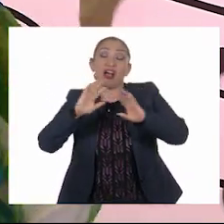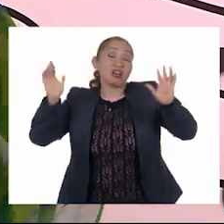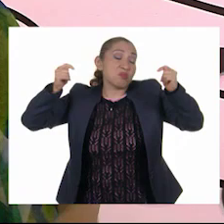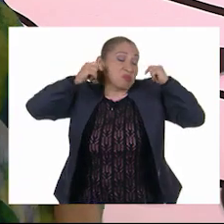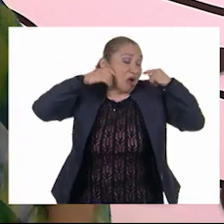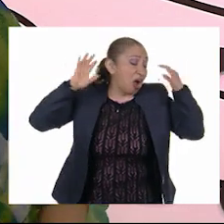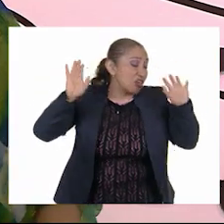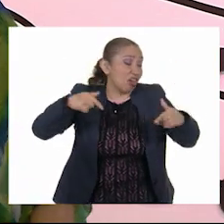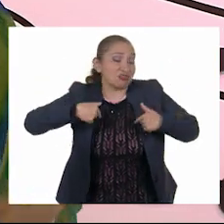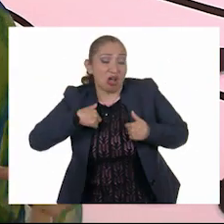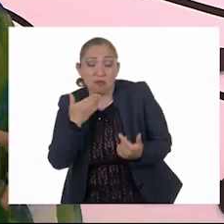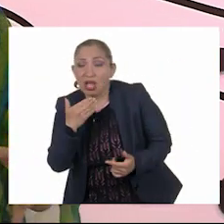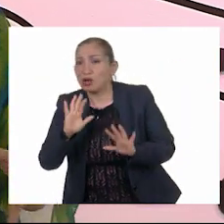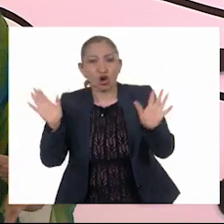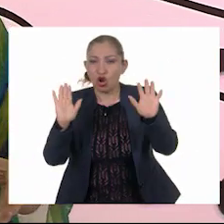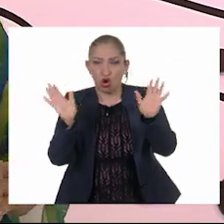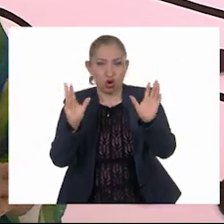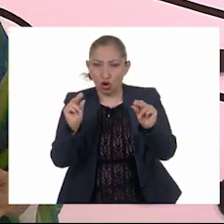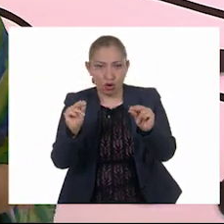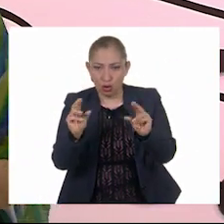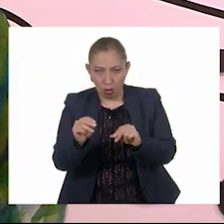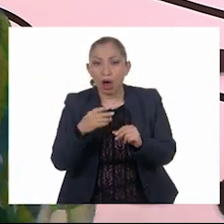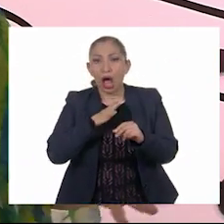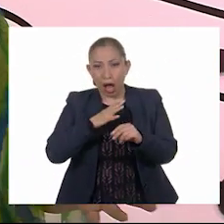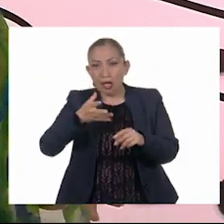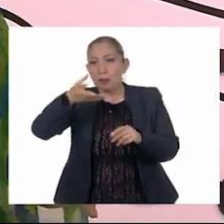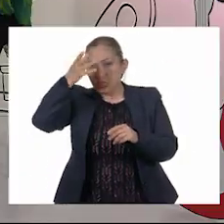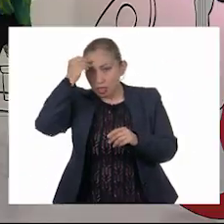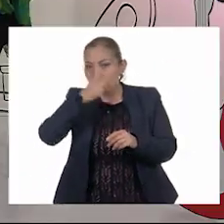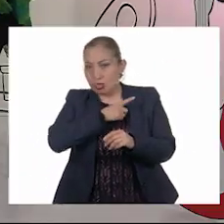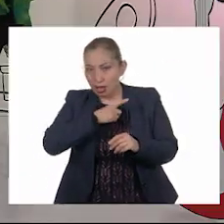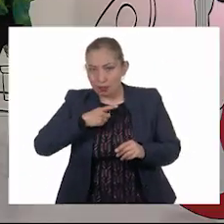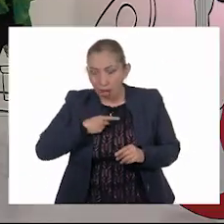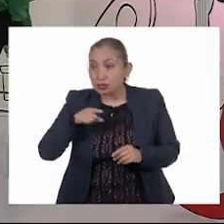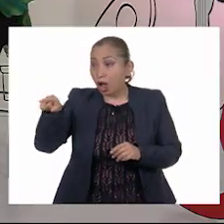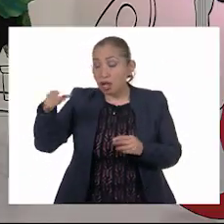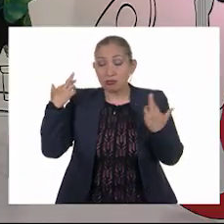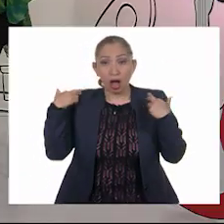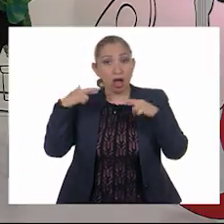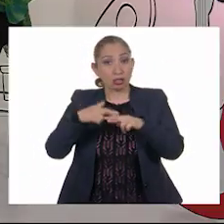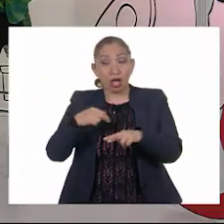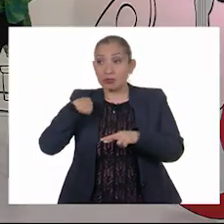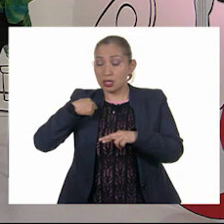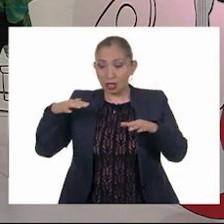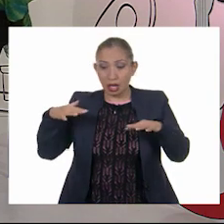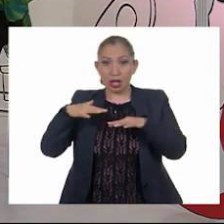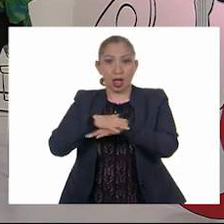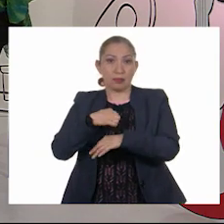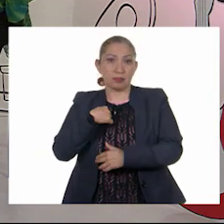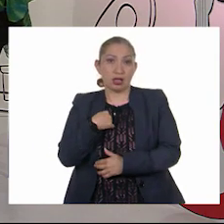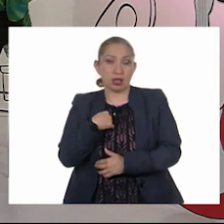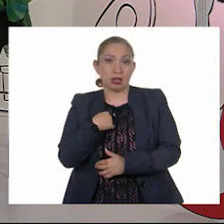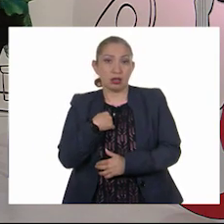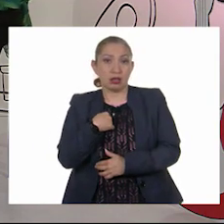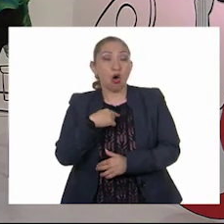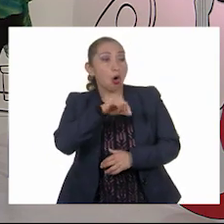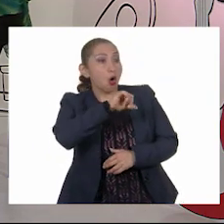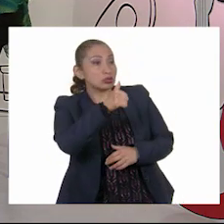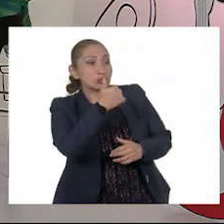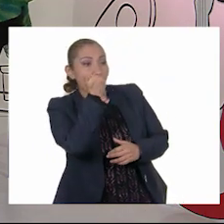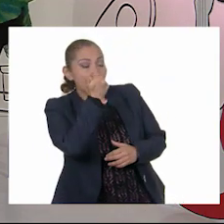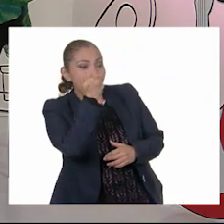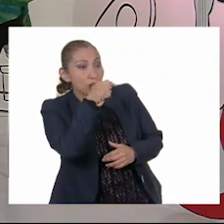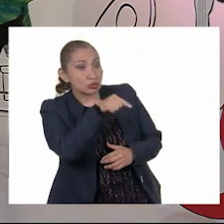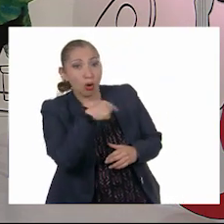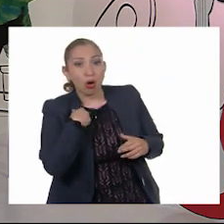me importa, yo lo hago muy bien. No, a eso no me refiero. Hay mucho que aprender. Hay maestros que a mí me han cambiado la vida y hay maestros o hay alumnos